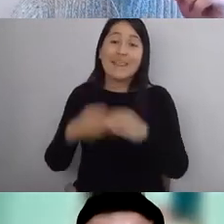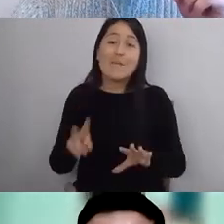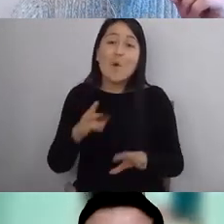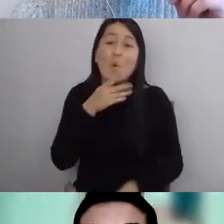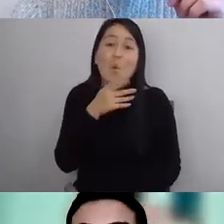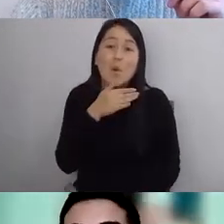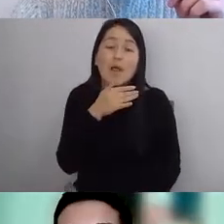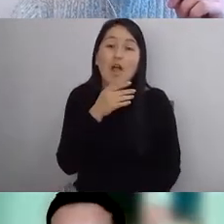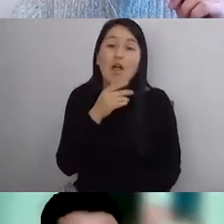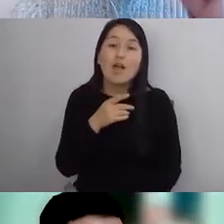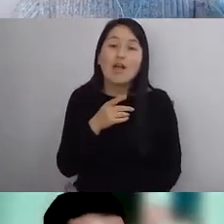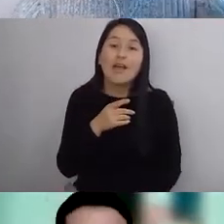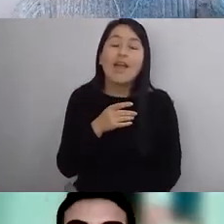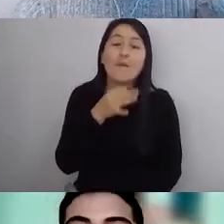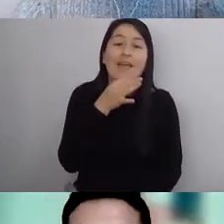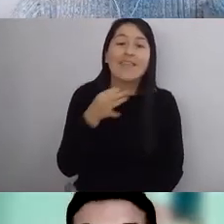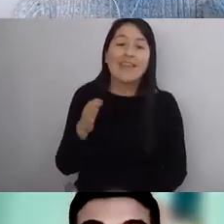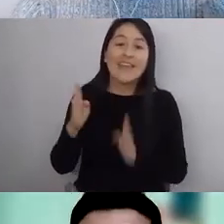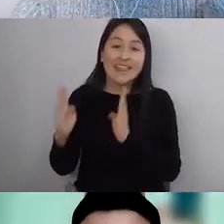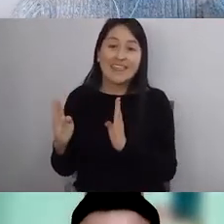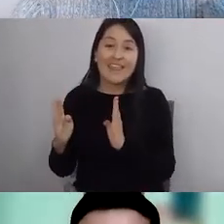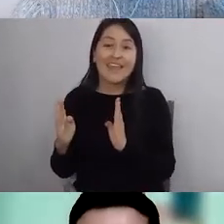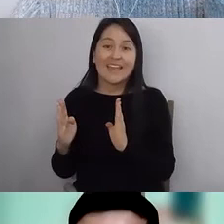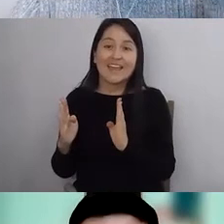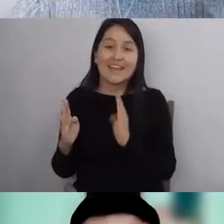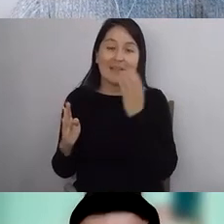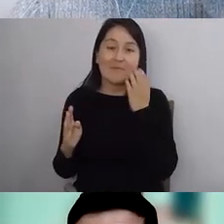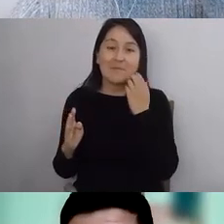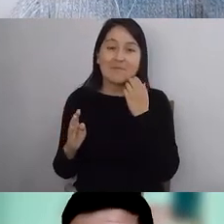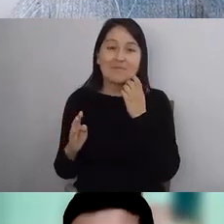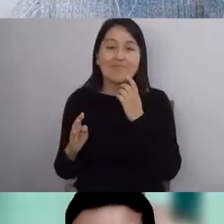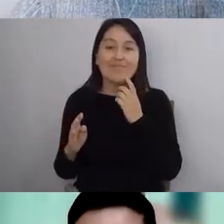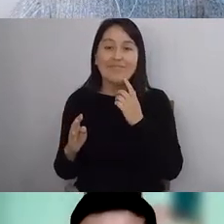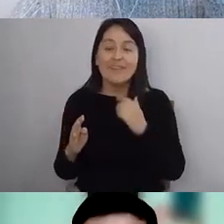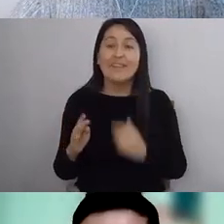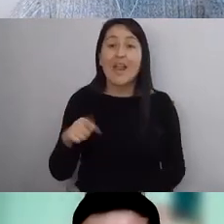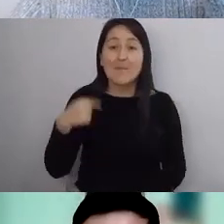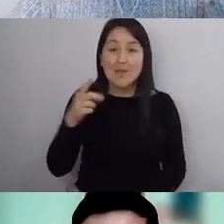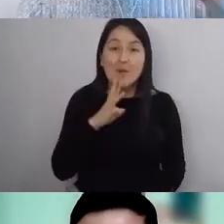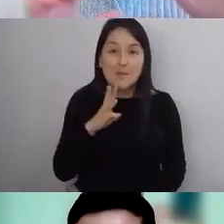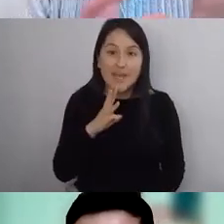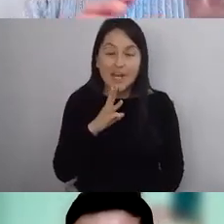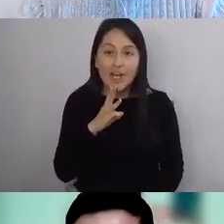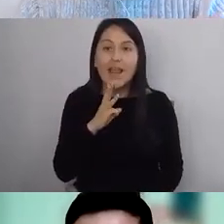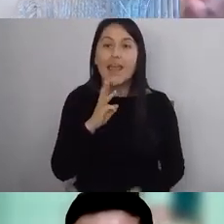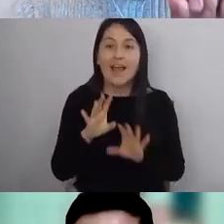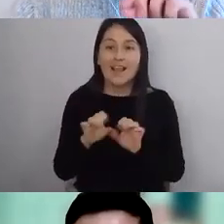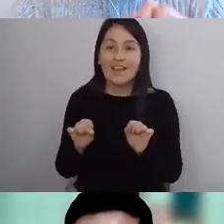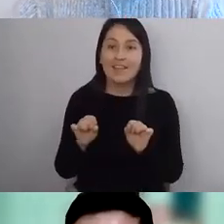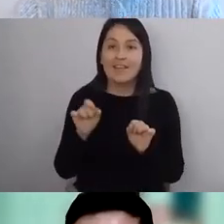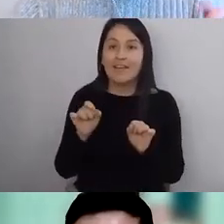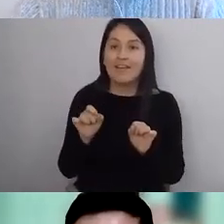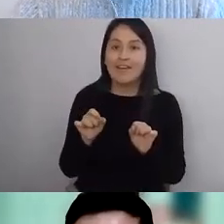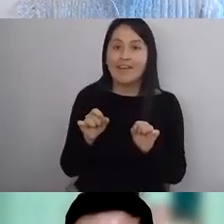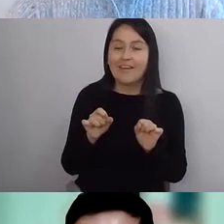Sí. comentando después de dar Uy. el pase de la charla De del Brian. próximo miércoles. Sí, hoy ahí me